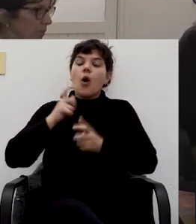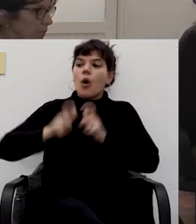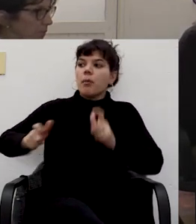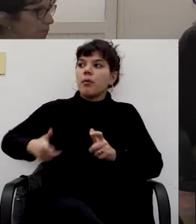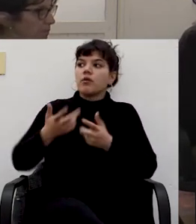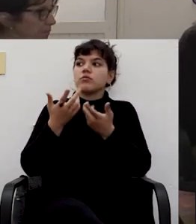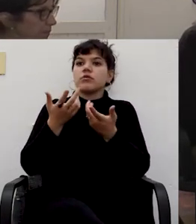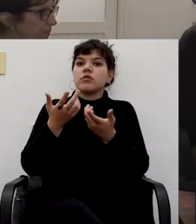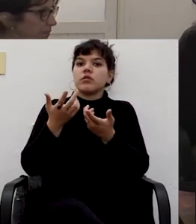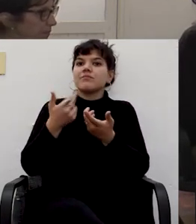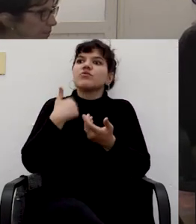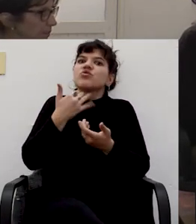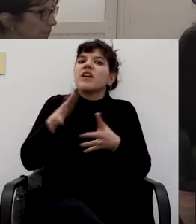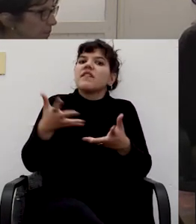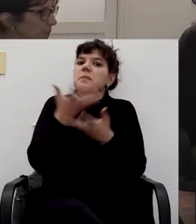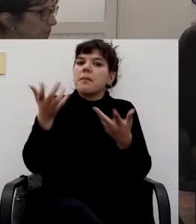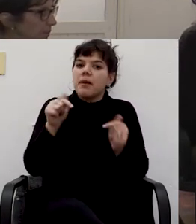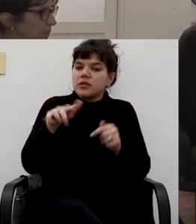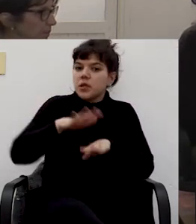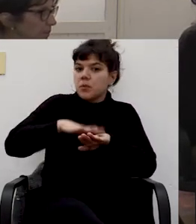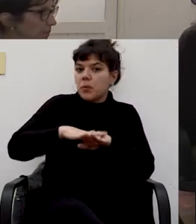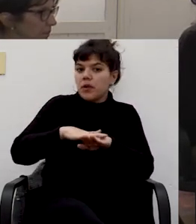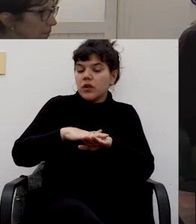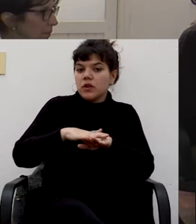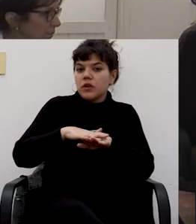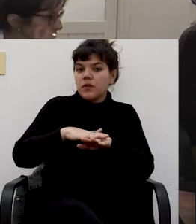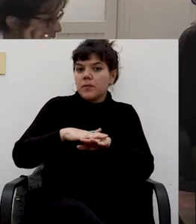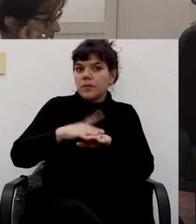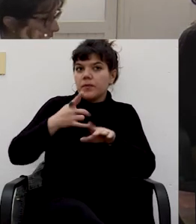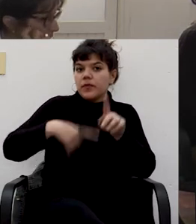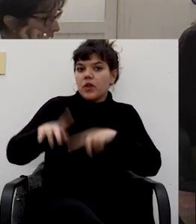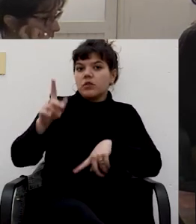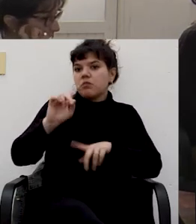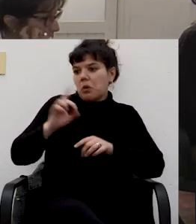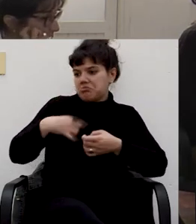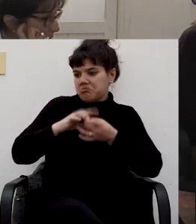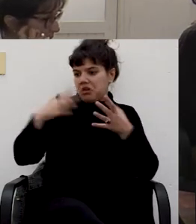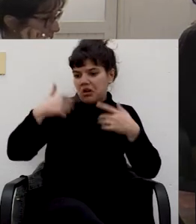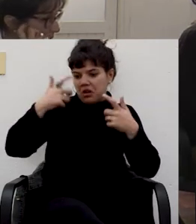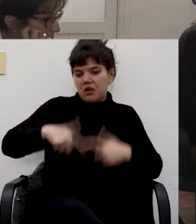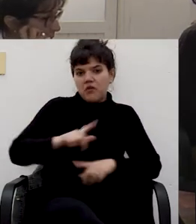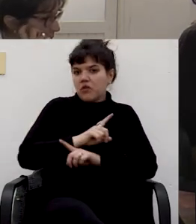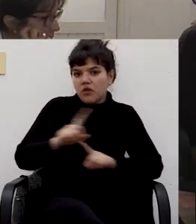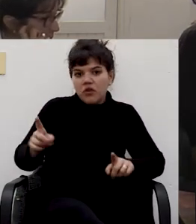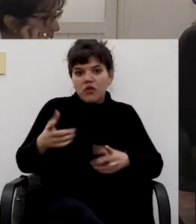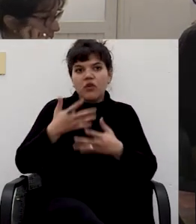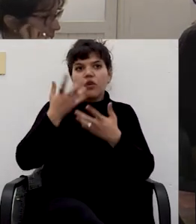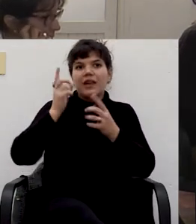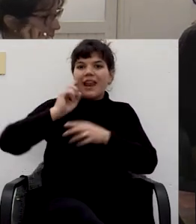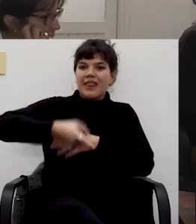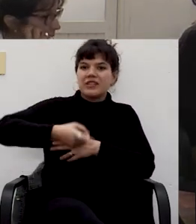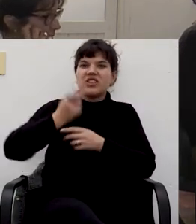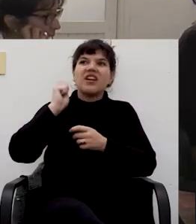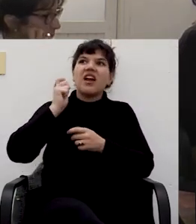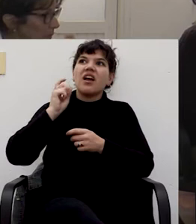sabe exactamente qué le va a pasar en ningún momento, pues no es autónoma, no es independiente, y las decisiones las